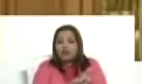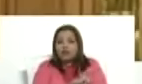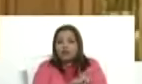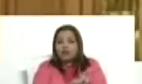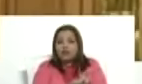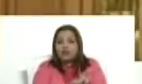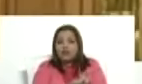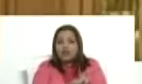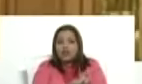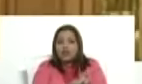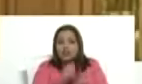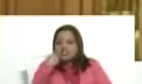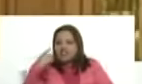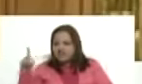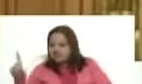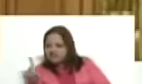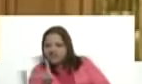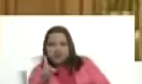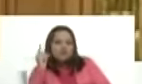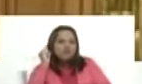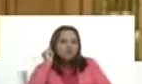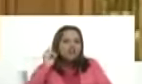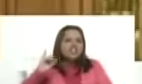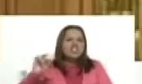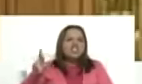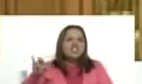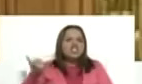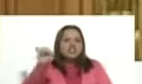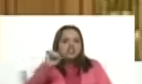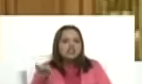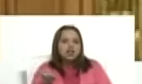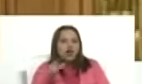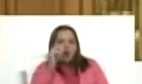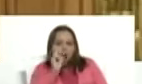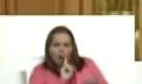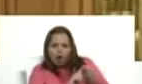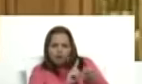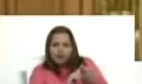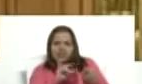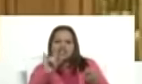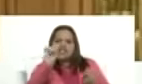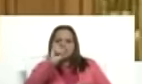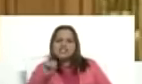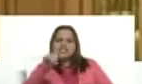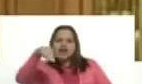afuera, aquí llegó Iris, llamaban, Ismael García tuvo ese trabajo,